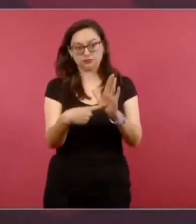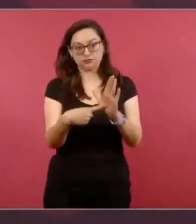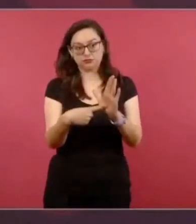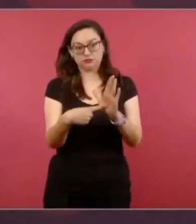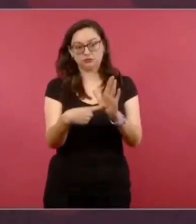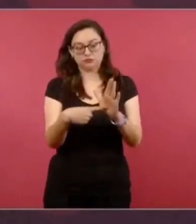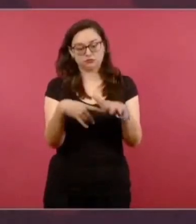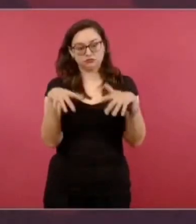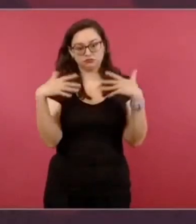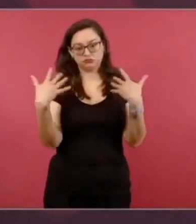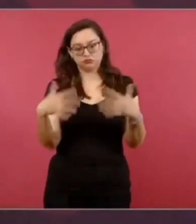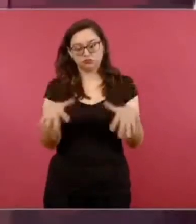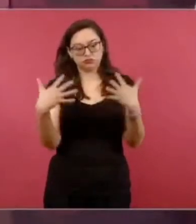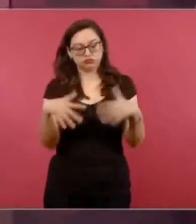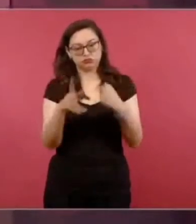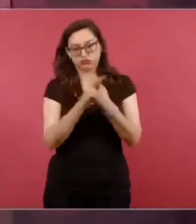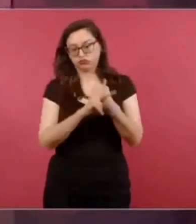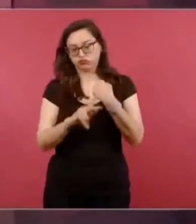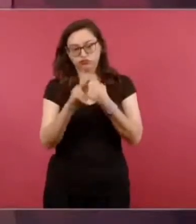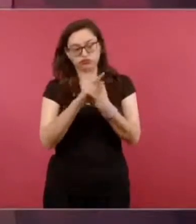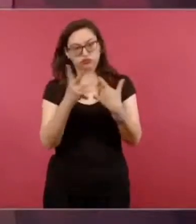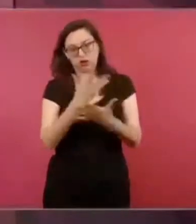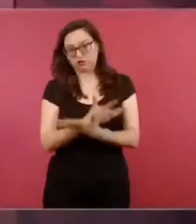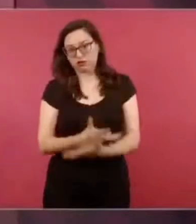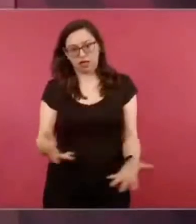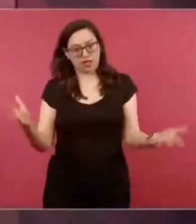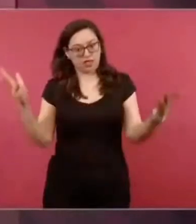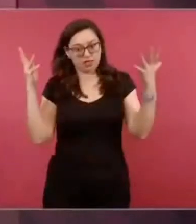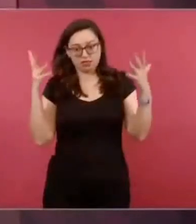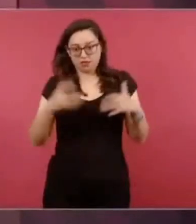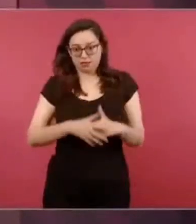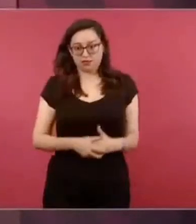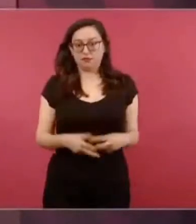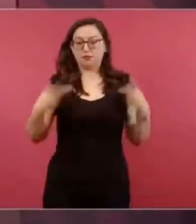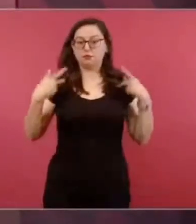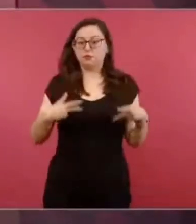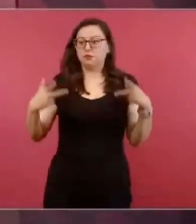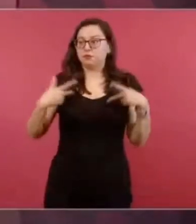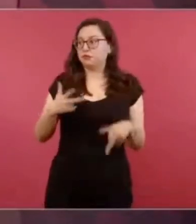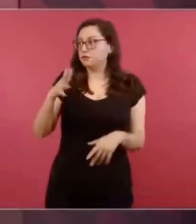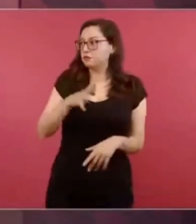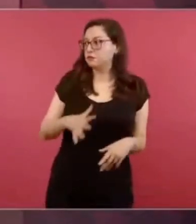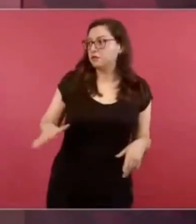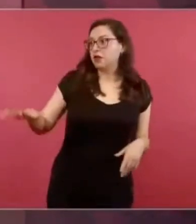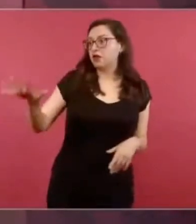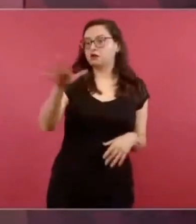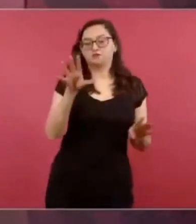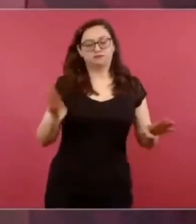la gran nación que es, el gran pueblo que es.